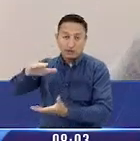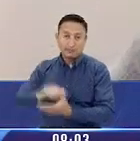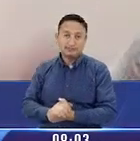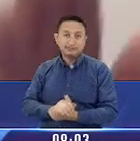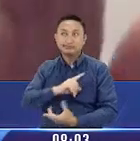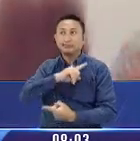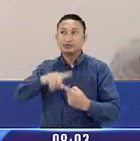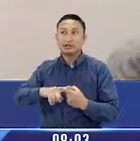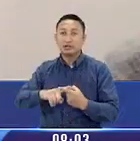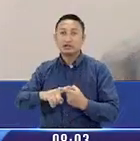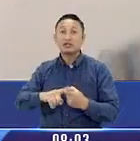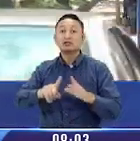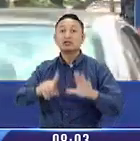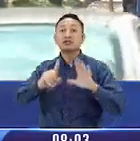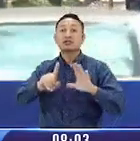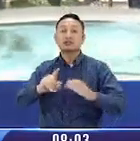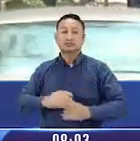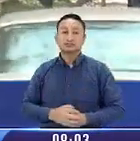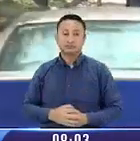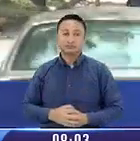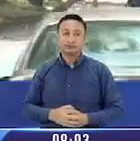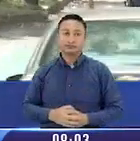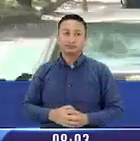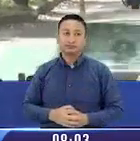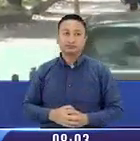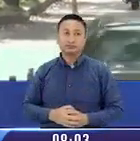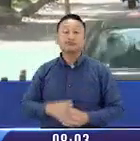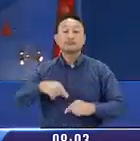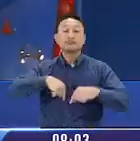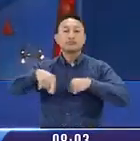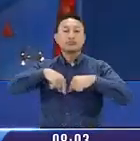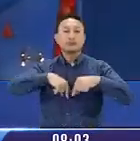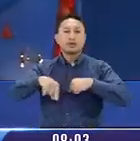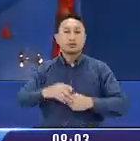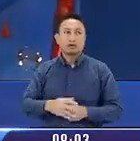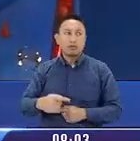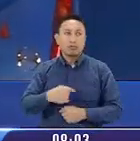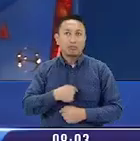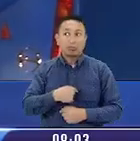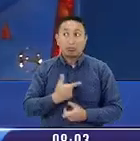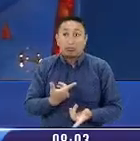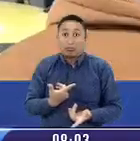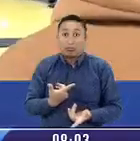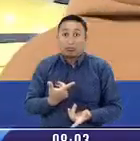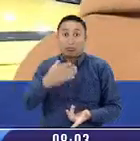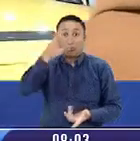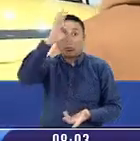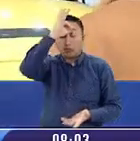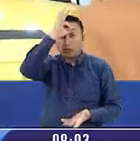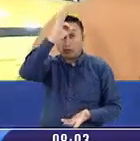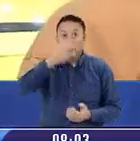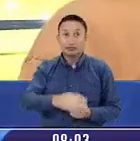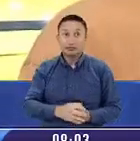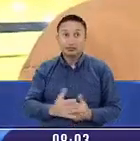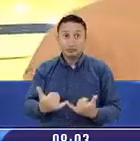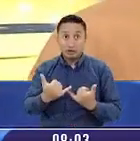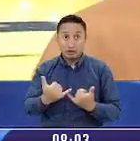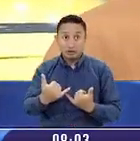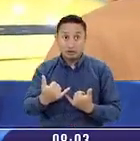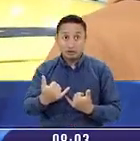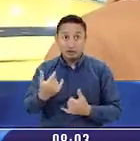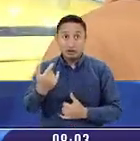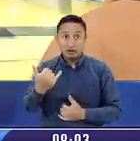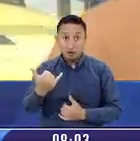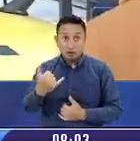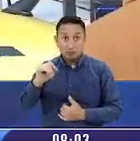hasta un máximo de se galones sin embargo hay transportistas que dicen desconocer aún de este beneficio manero que van a subir esta